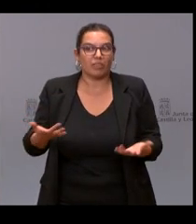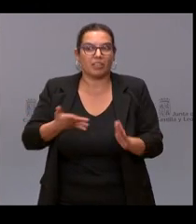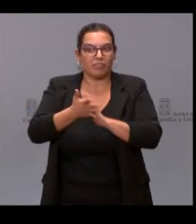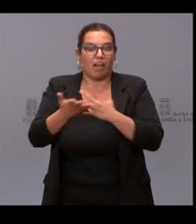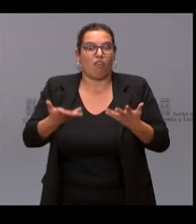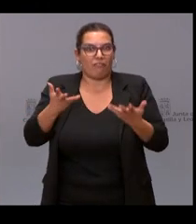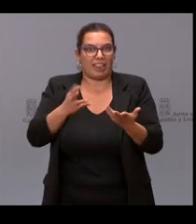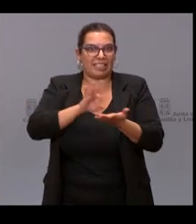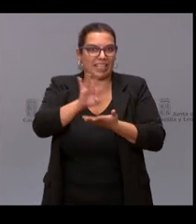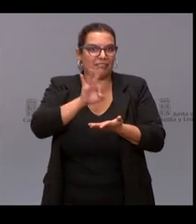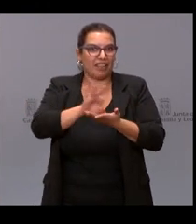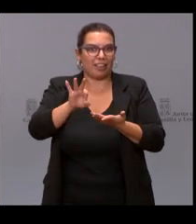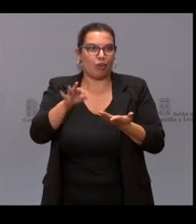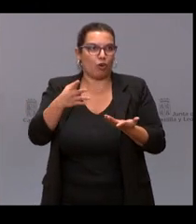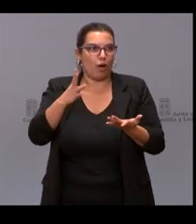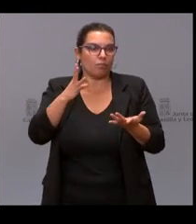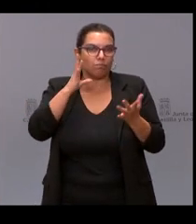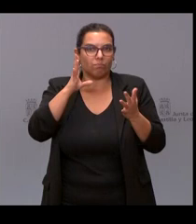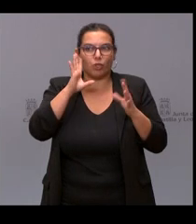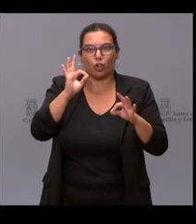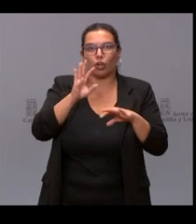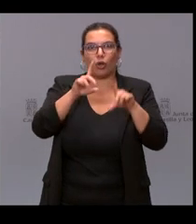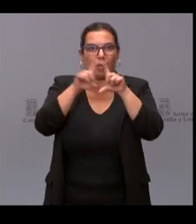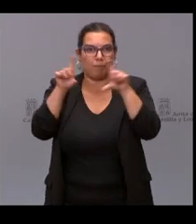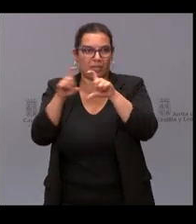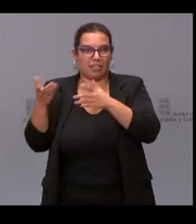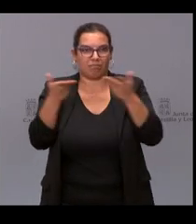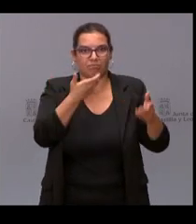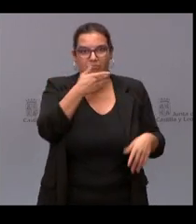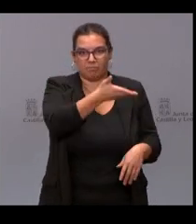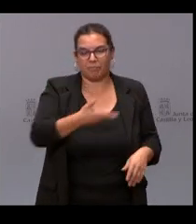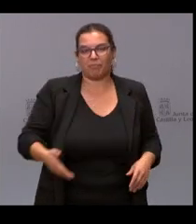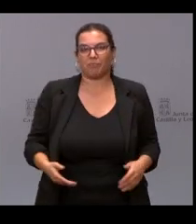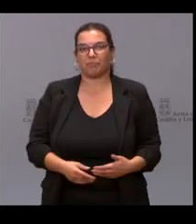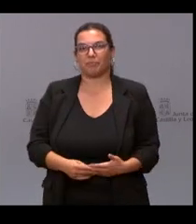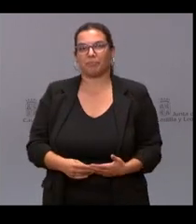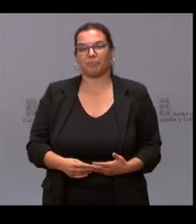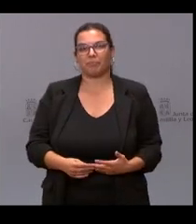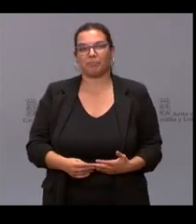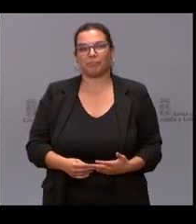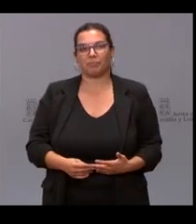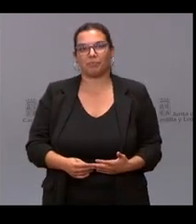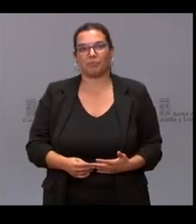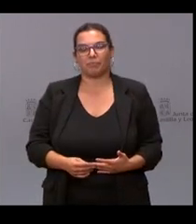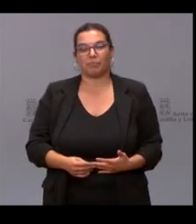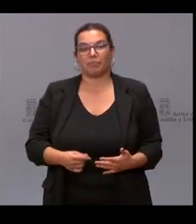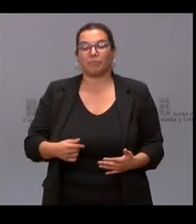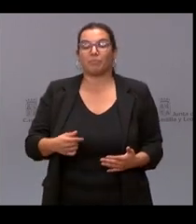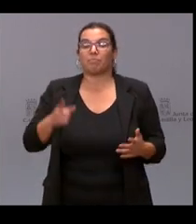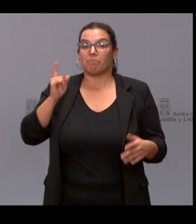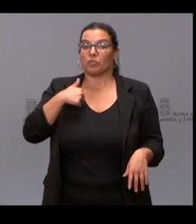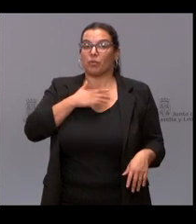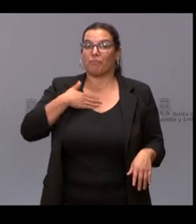servicios, lógicamente, a empresas como Sweet Mobility. Dicho esto, yo quiero insistir en lo